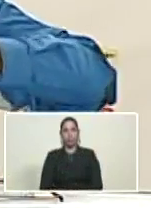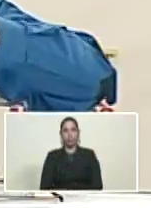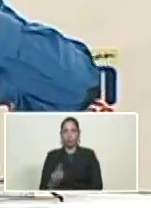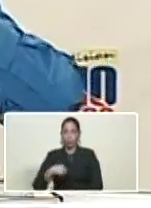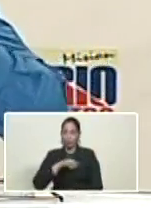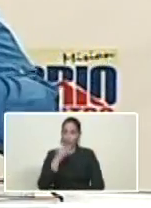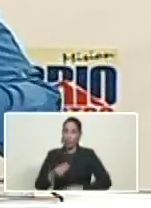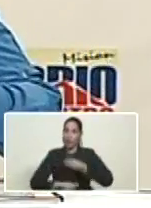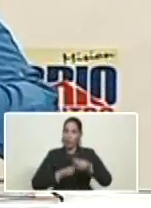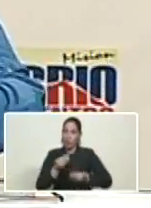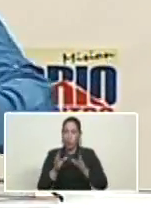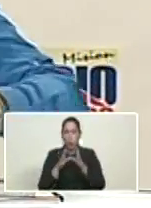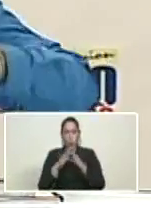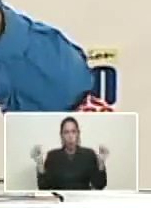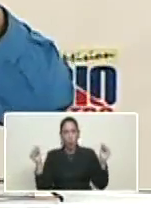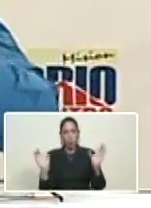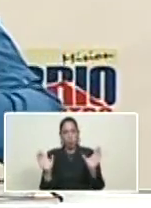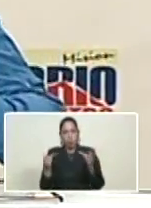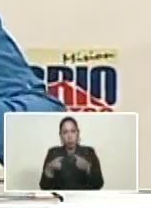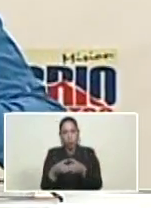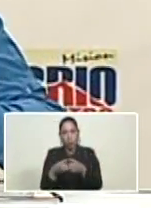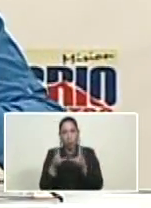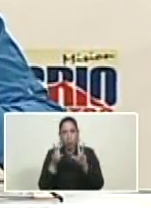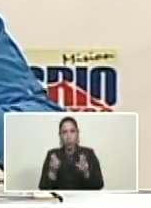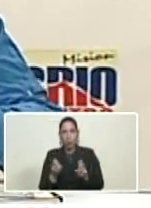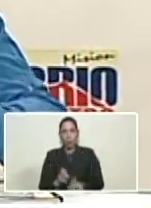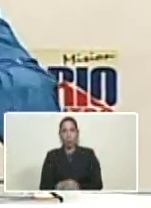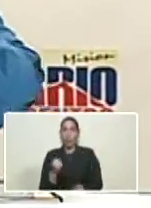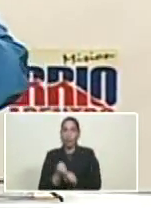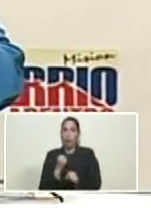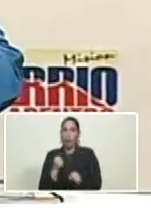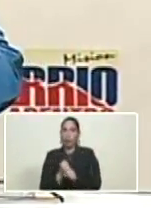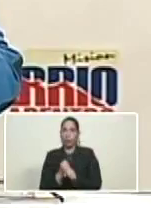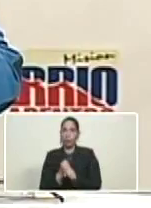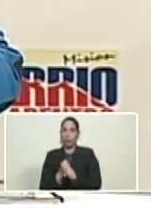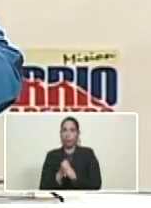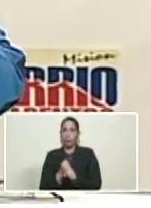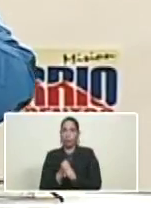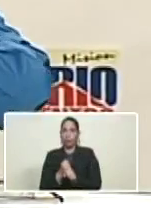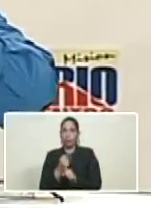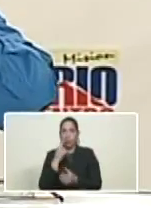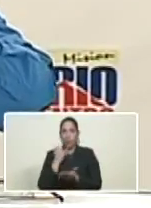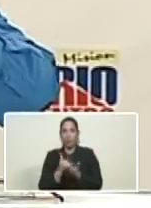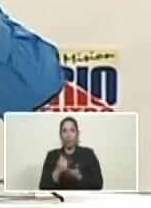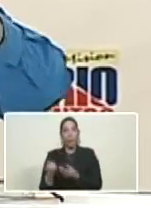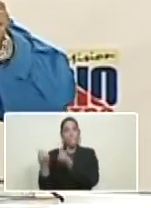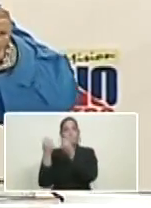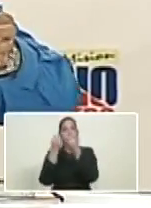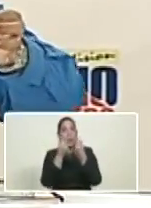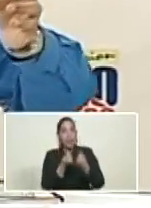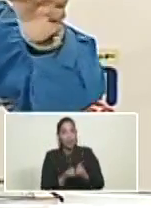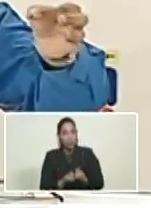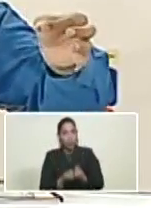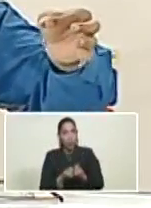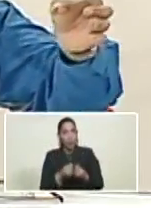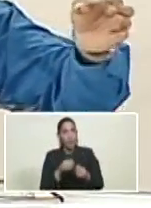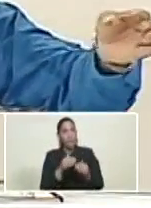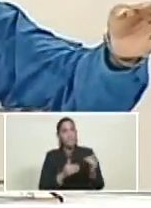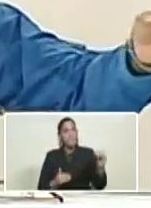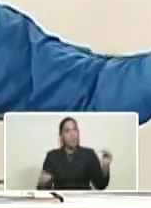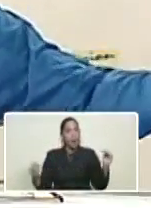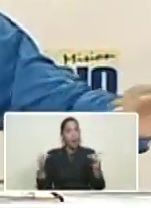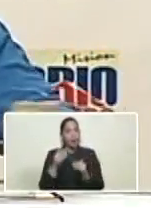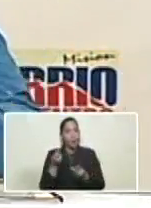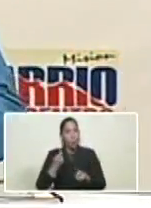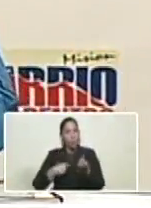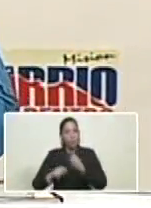haciendo con todos los sectores, en el nuevo esquema, bueno, fijar los precios máximos de venta al